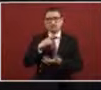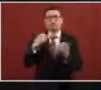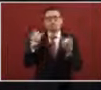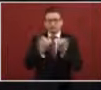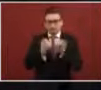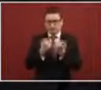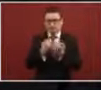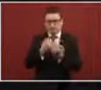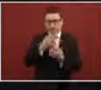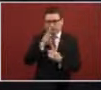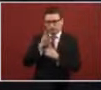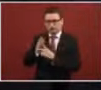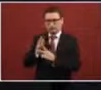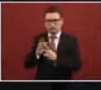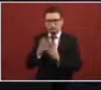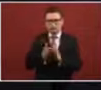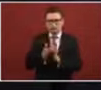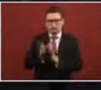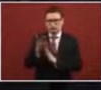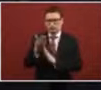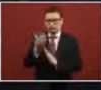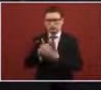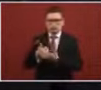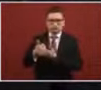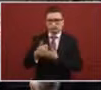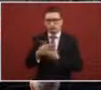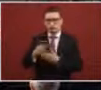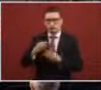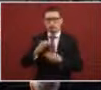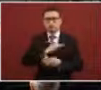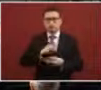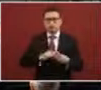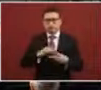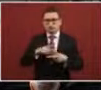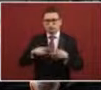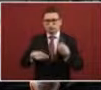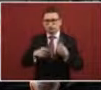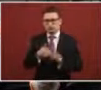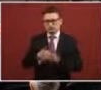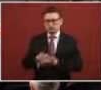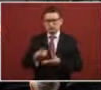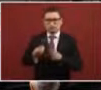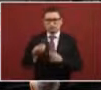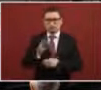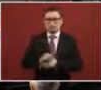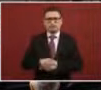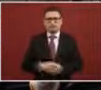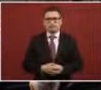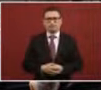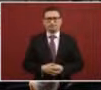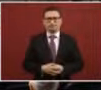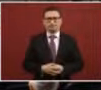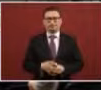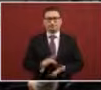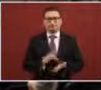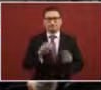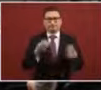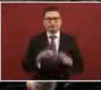se destine a estas obras de alto impacto en estos municipios. Muchas gracias.